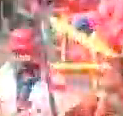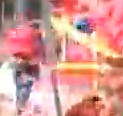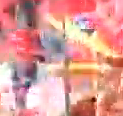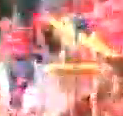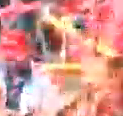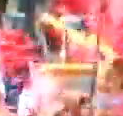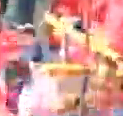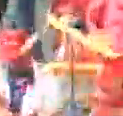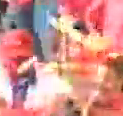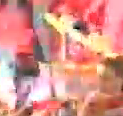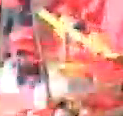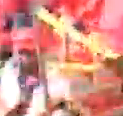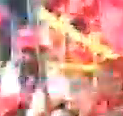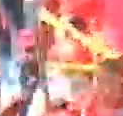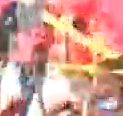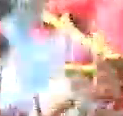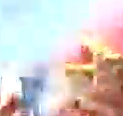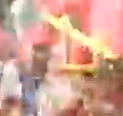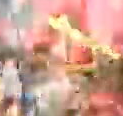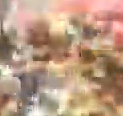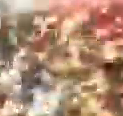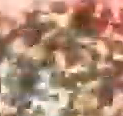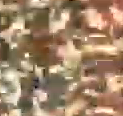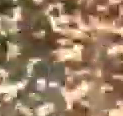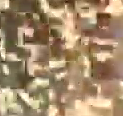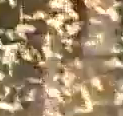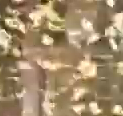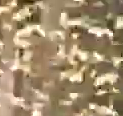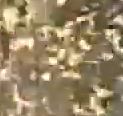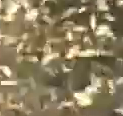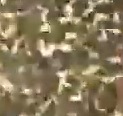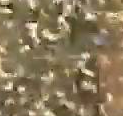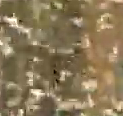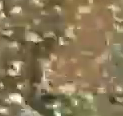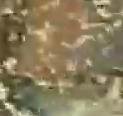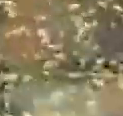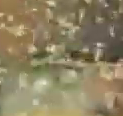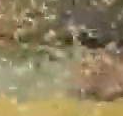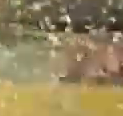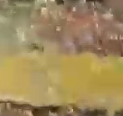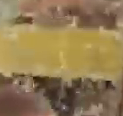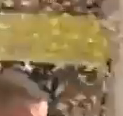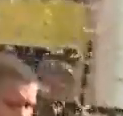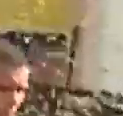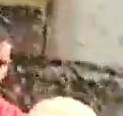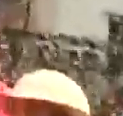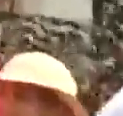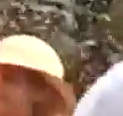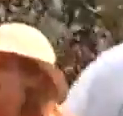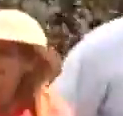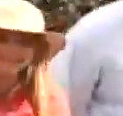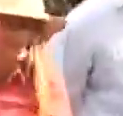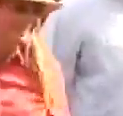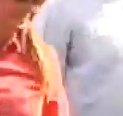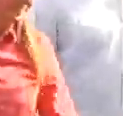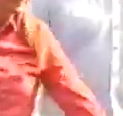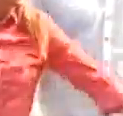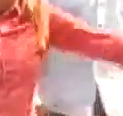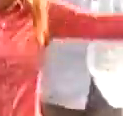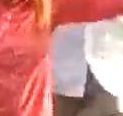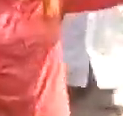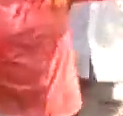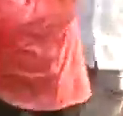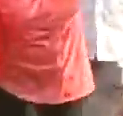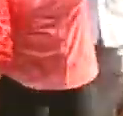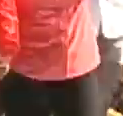históricas del recorrido de esta importante avenida El Juncal, una multitud que le ha acompañado al candidato